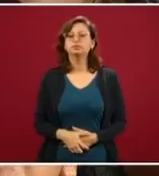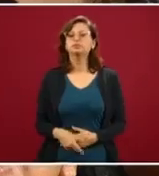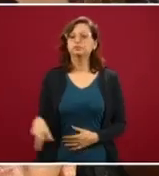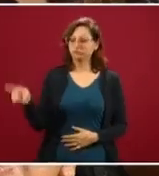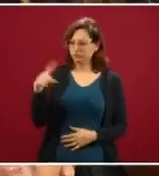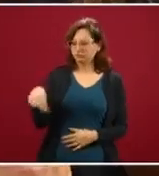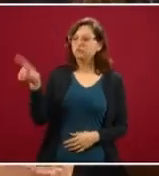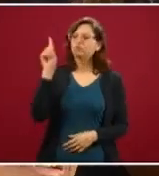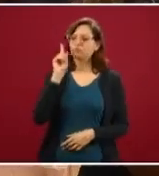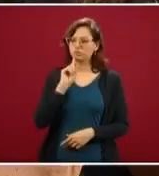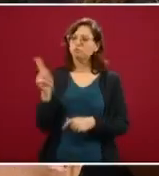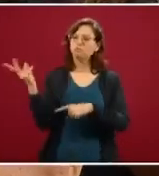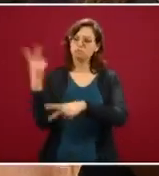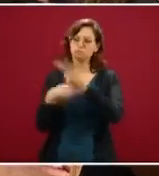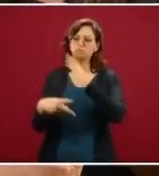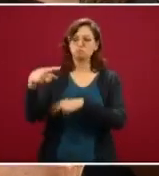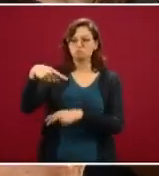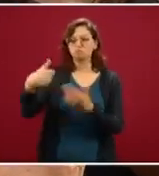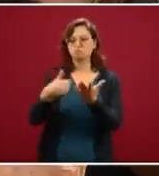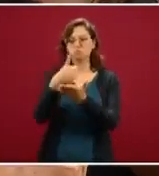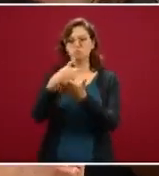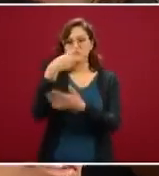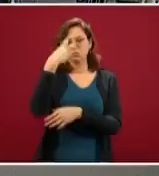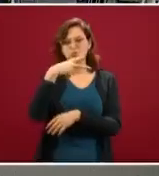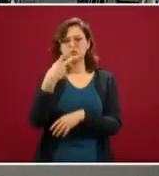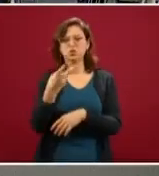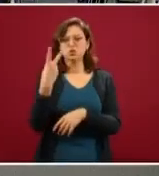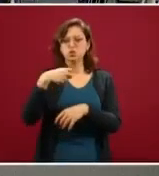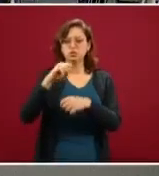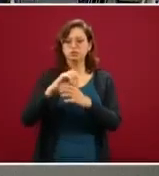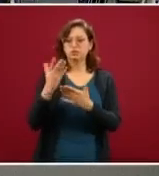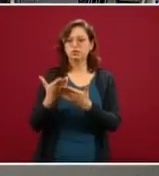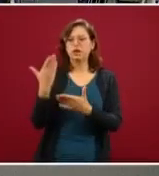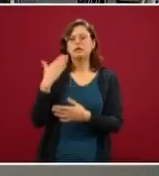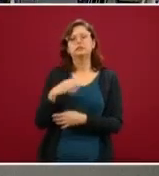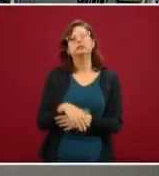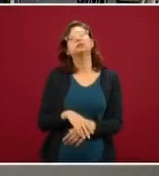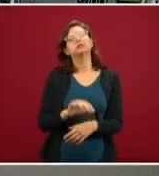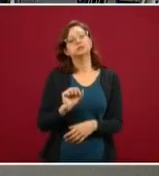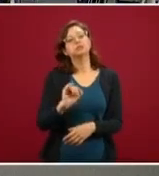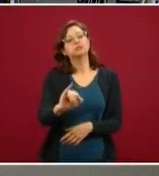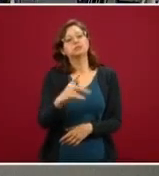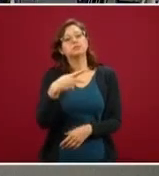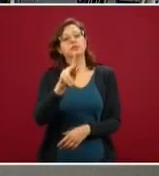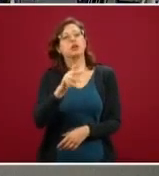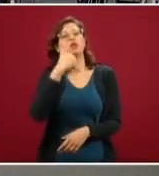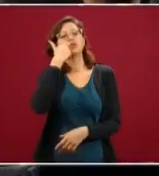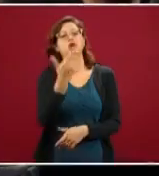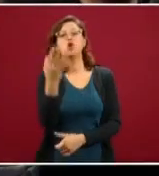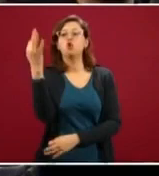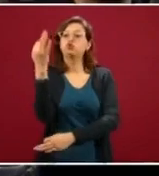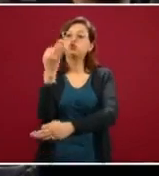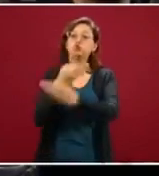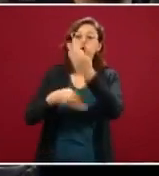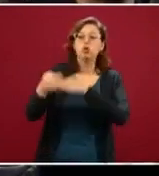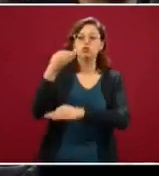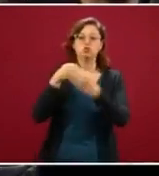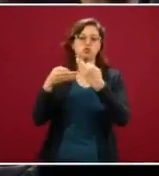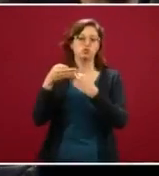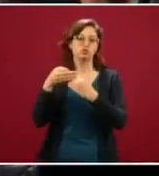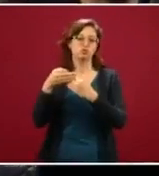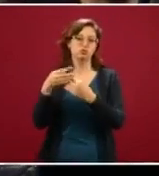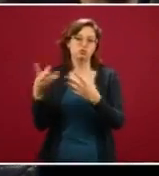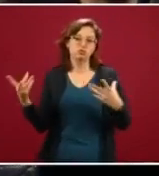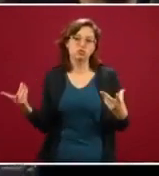venir, incluso le digo que estuvieron aquí hace 2 semanas. Lo que queremos es que sean todas, okay. O sea, buscar que sea